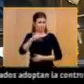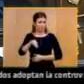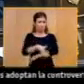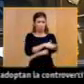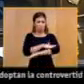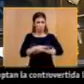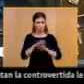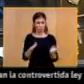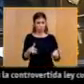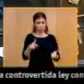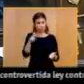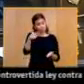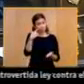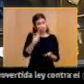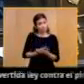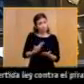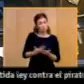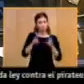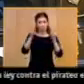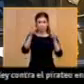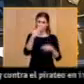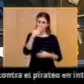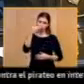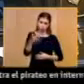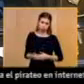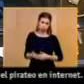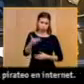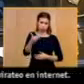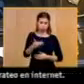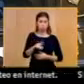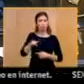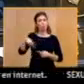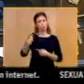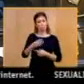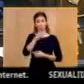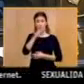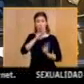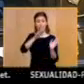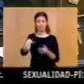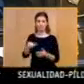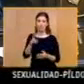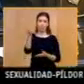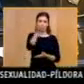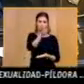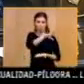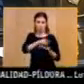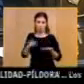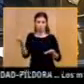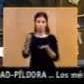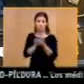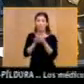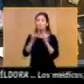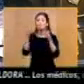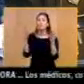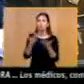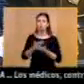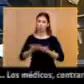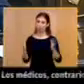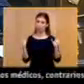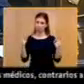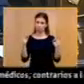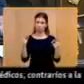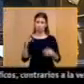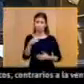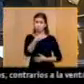una cuestión básica de la que hablaré al final de mi intervención, la confianza. Es fundamental